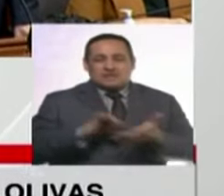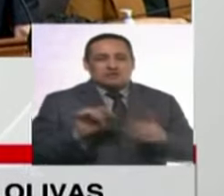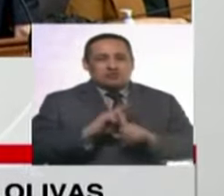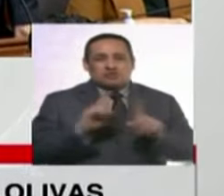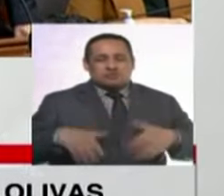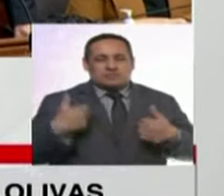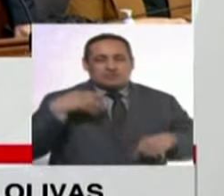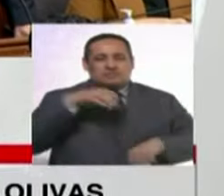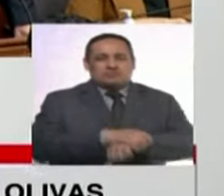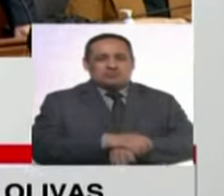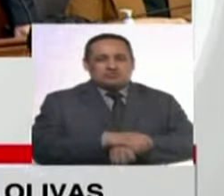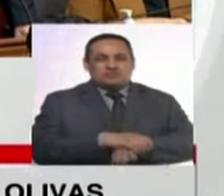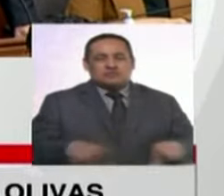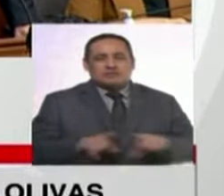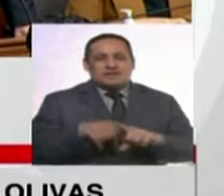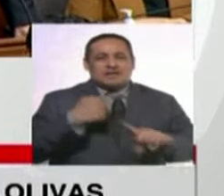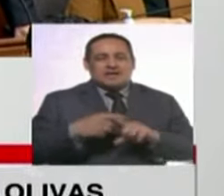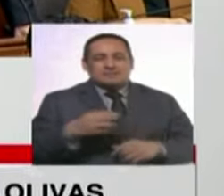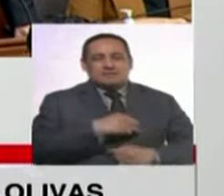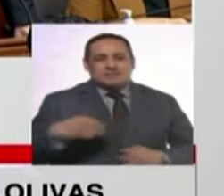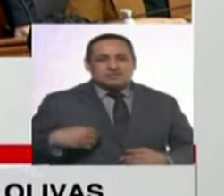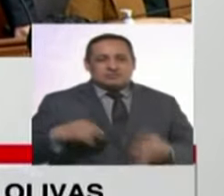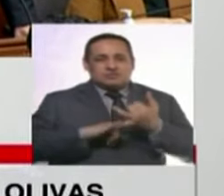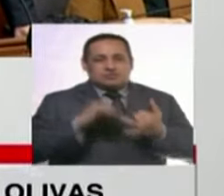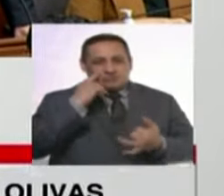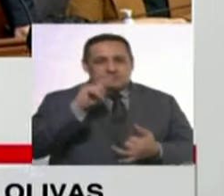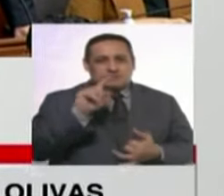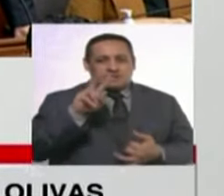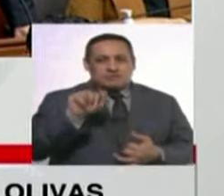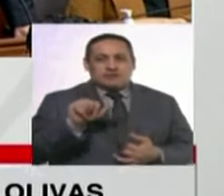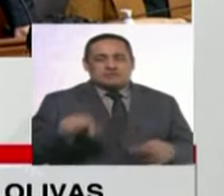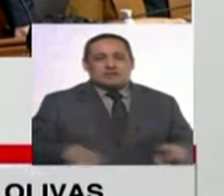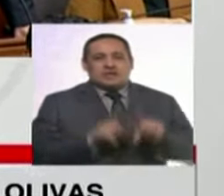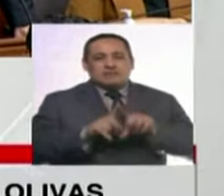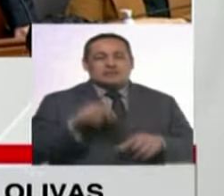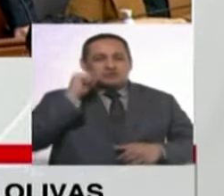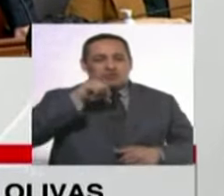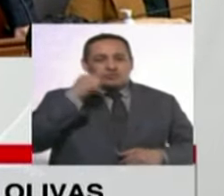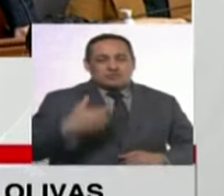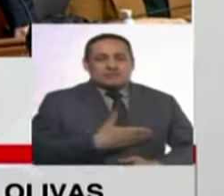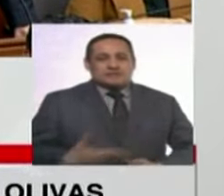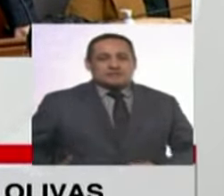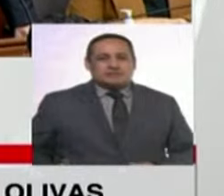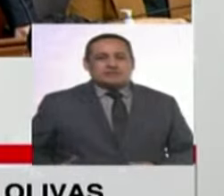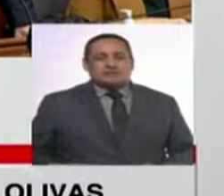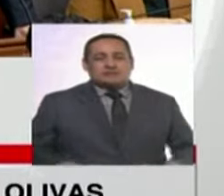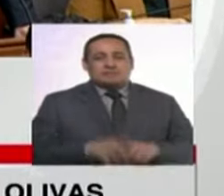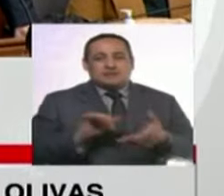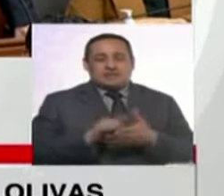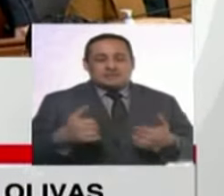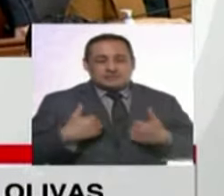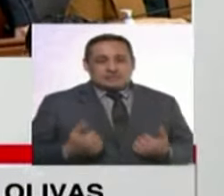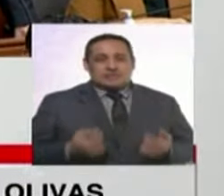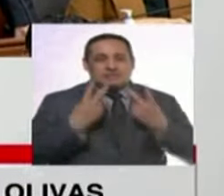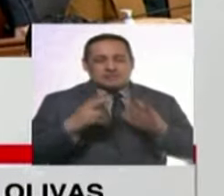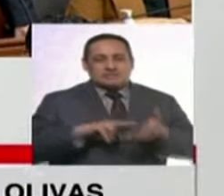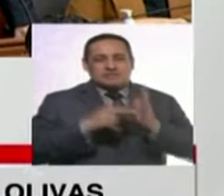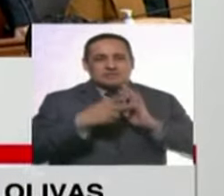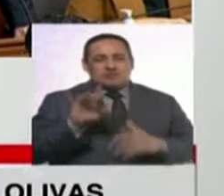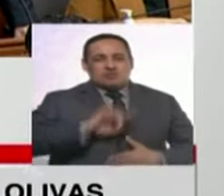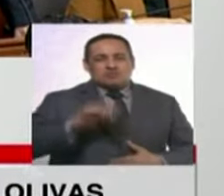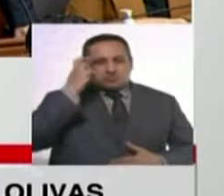capturar al ex ministro Silva y al sobrino el presidente lo que constituye un